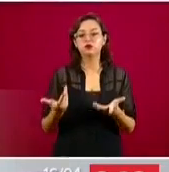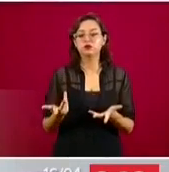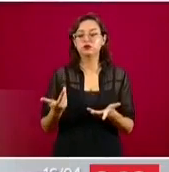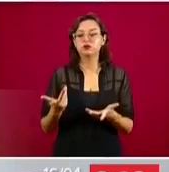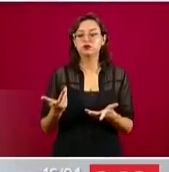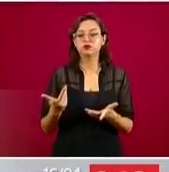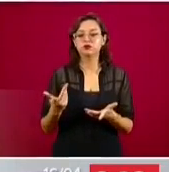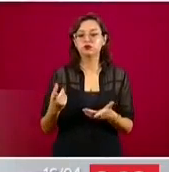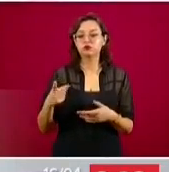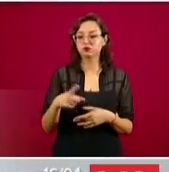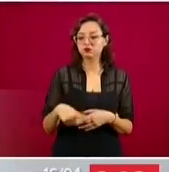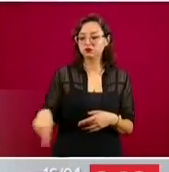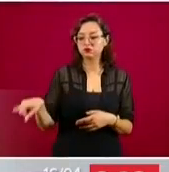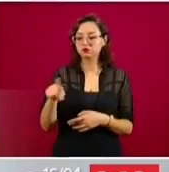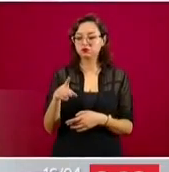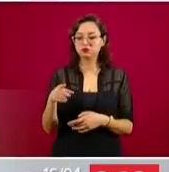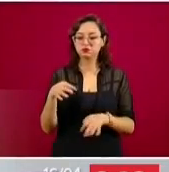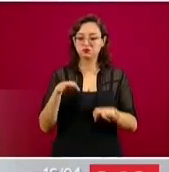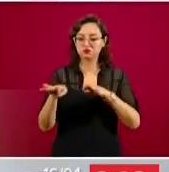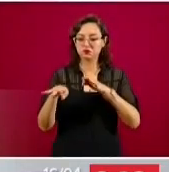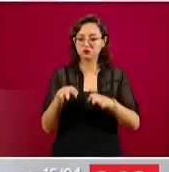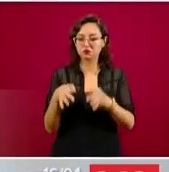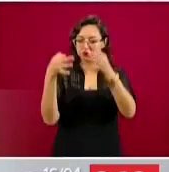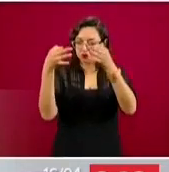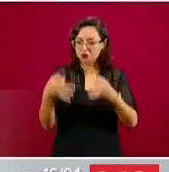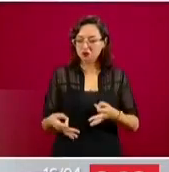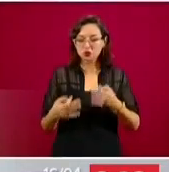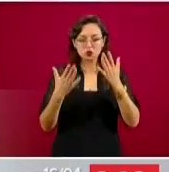llamada economía formal,